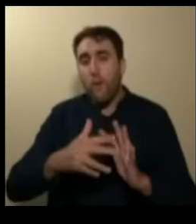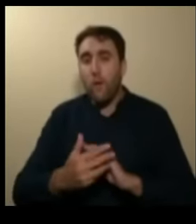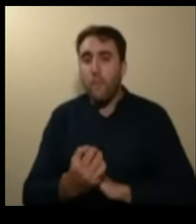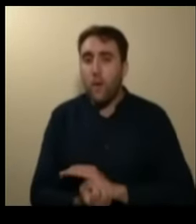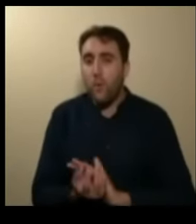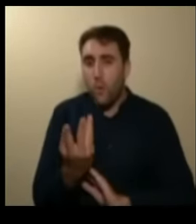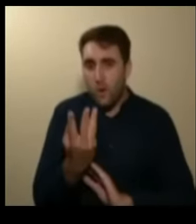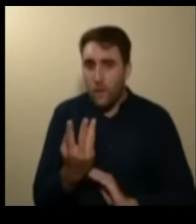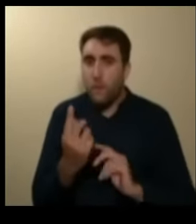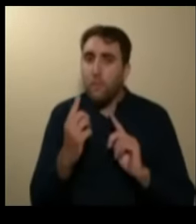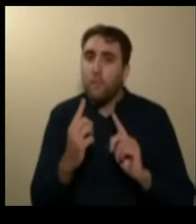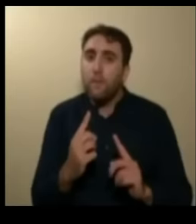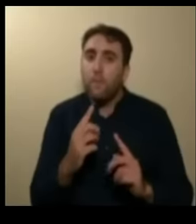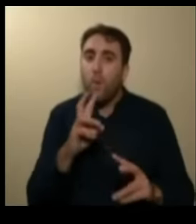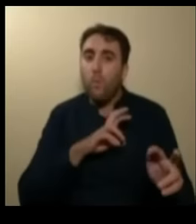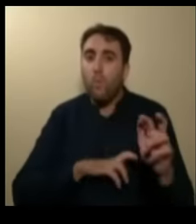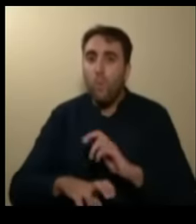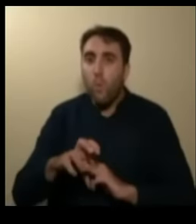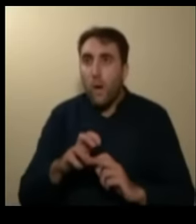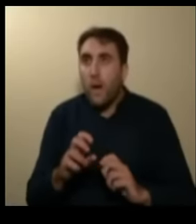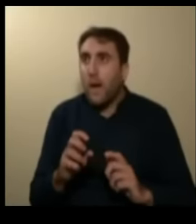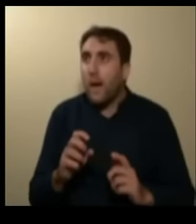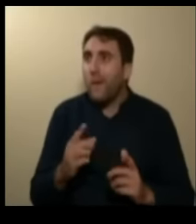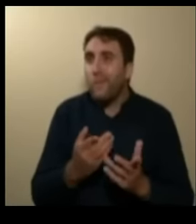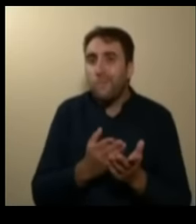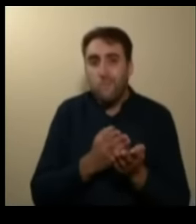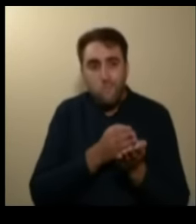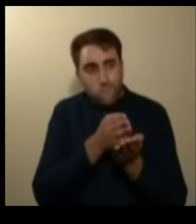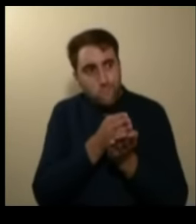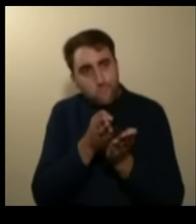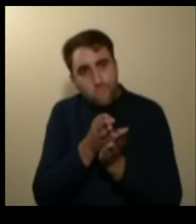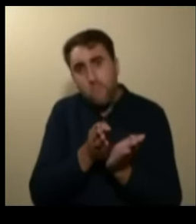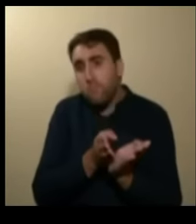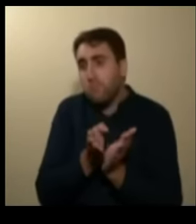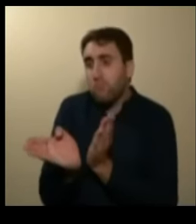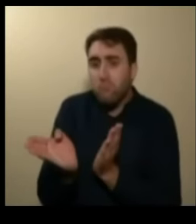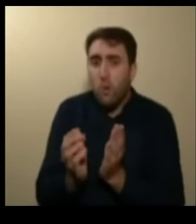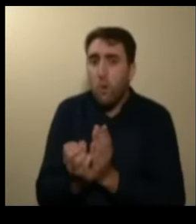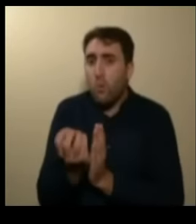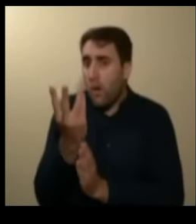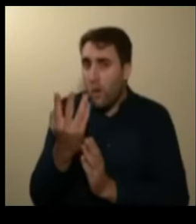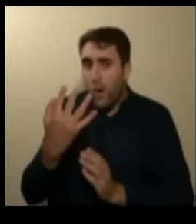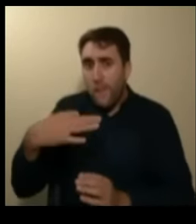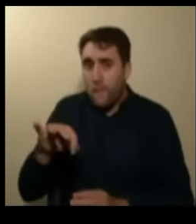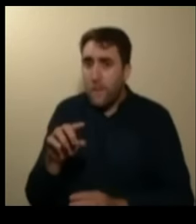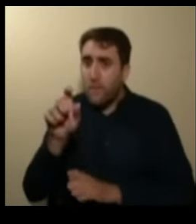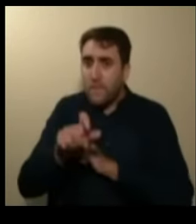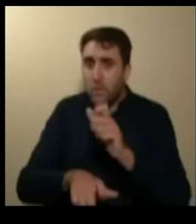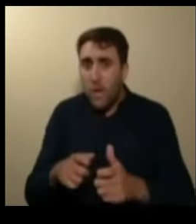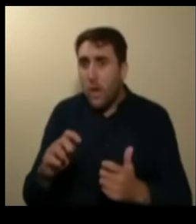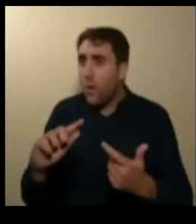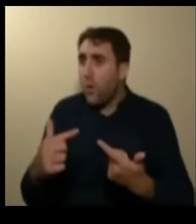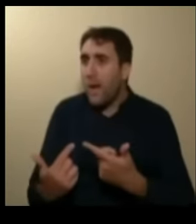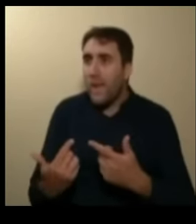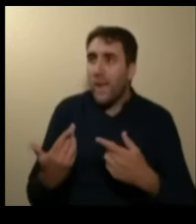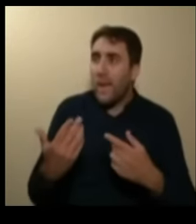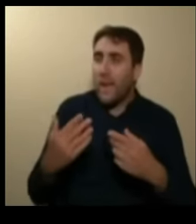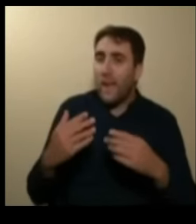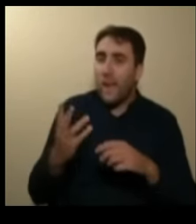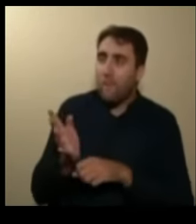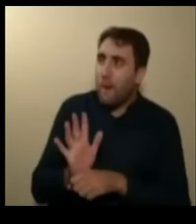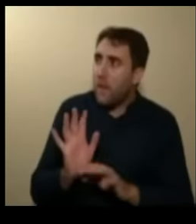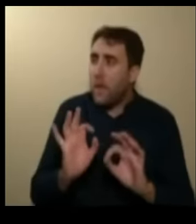que pretende llevar adelante un mecanismo independiente de alquileres, que beneficia a las personas que no tienen la posibilidad de tener una garantía y